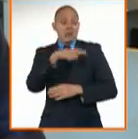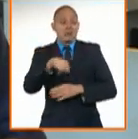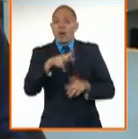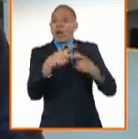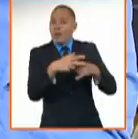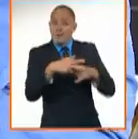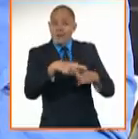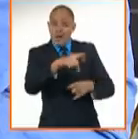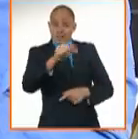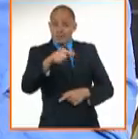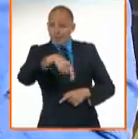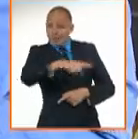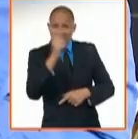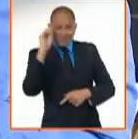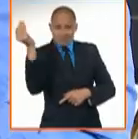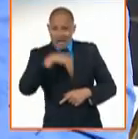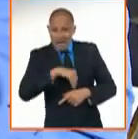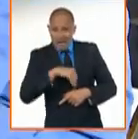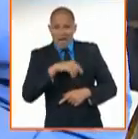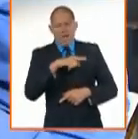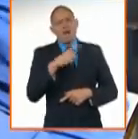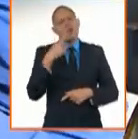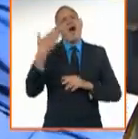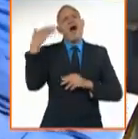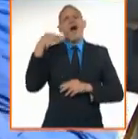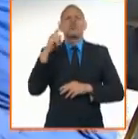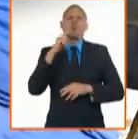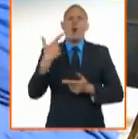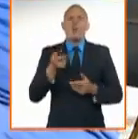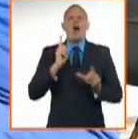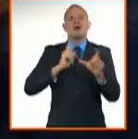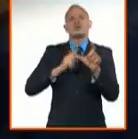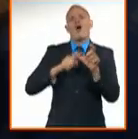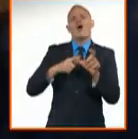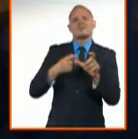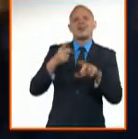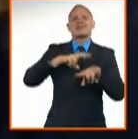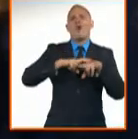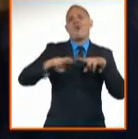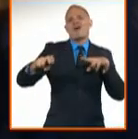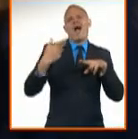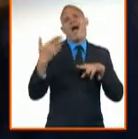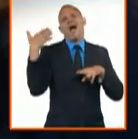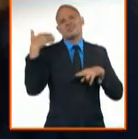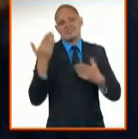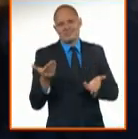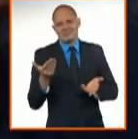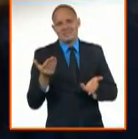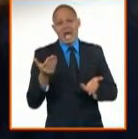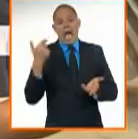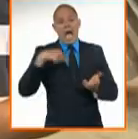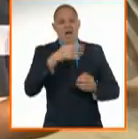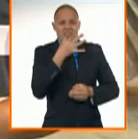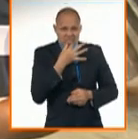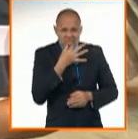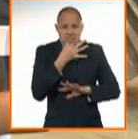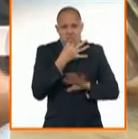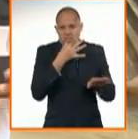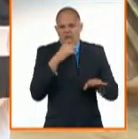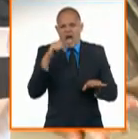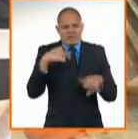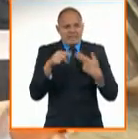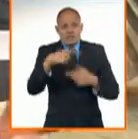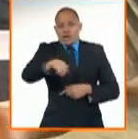preparar muchachos jóvenes quedan ahora emparejando y son los que han llevado a la vanguardia en este trabajo se está trabajando